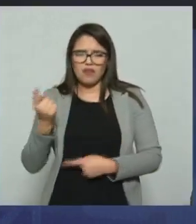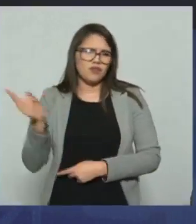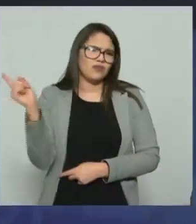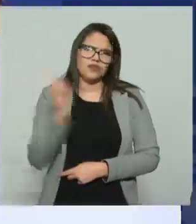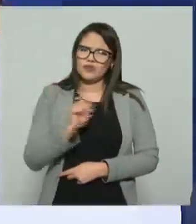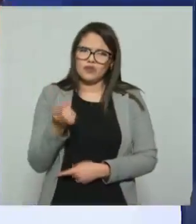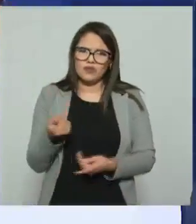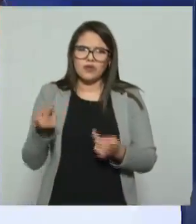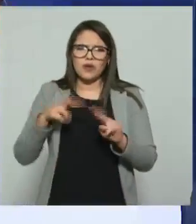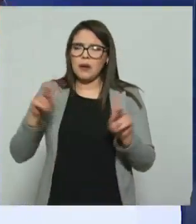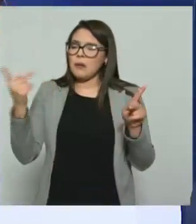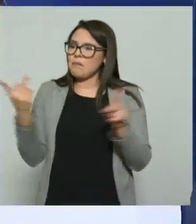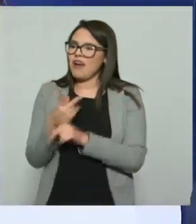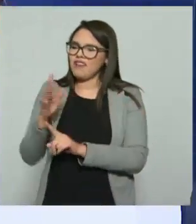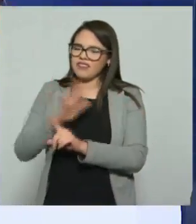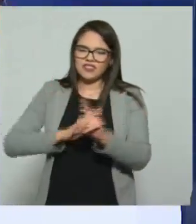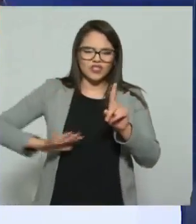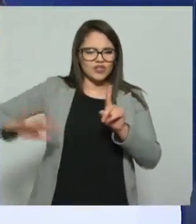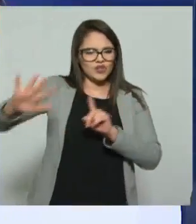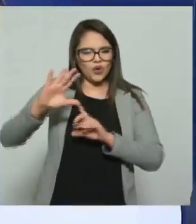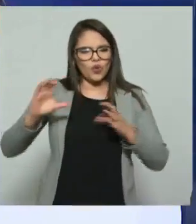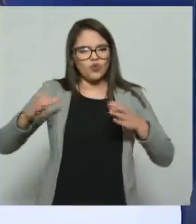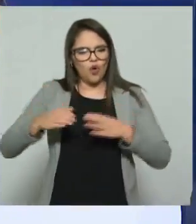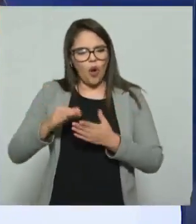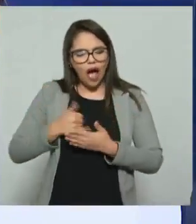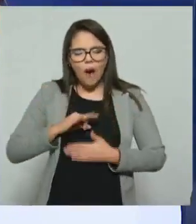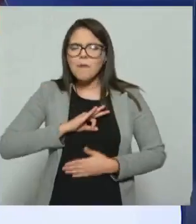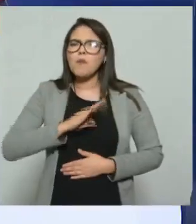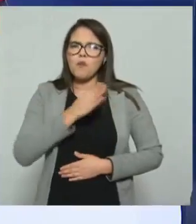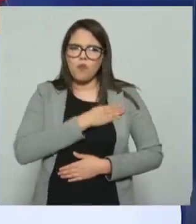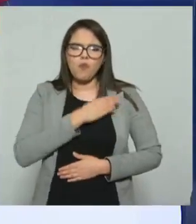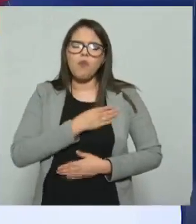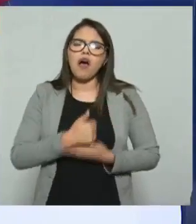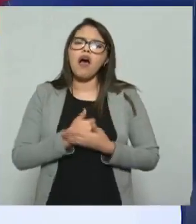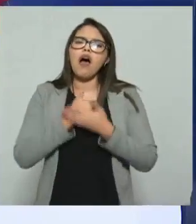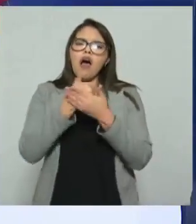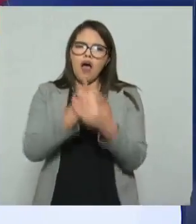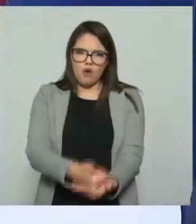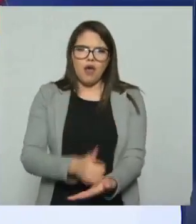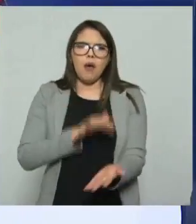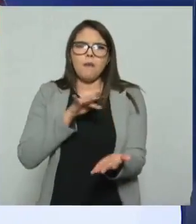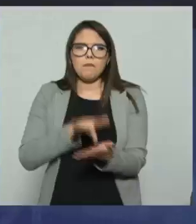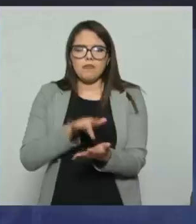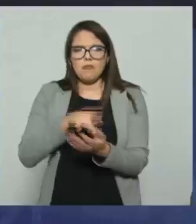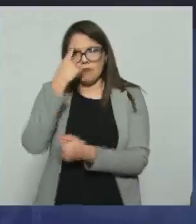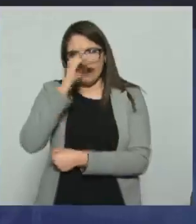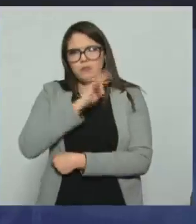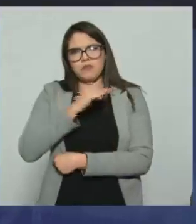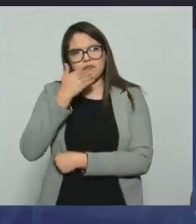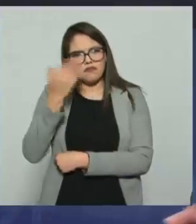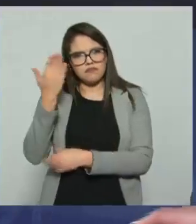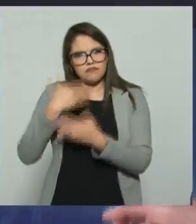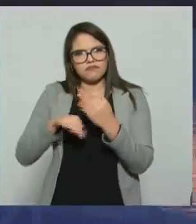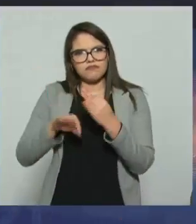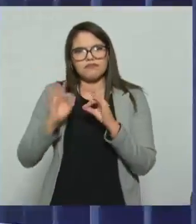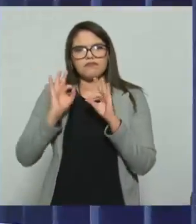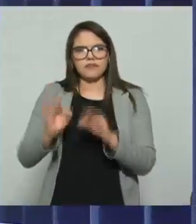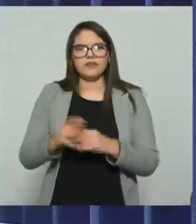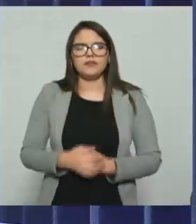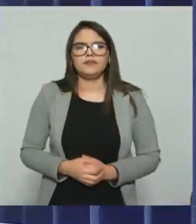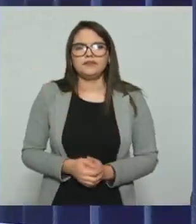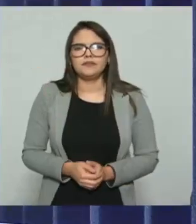contrario, vives en una sociedad solidaria que te va a apoyar para salir siempre adelante. Pues muchísimas gracias, Luis. Bueno,